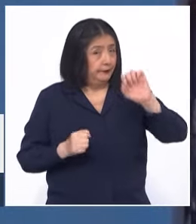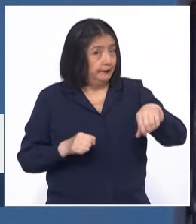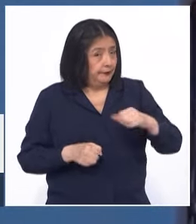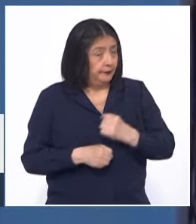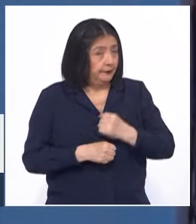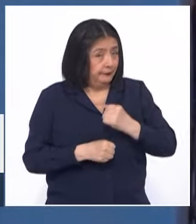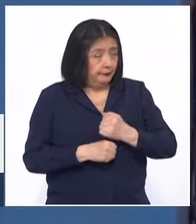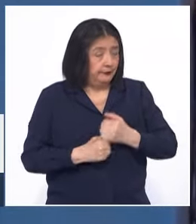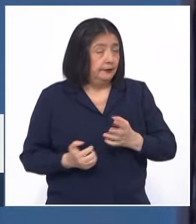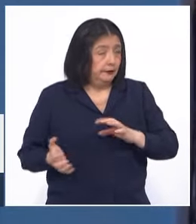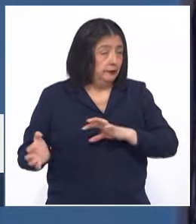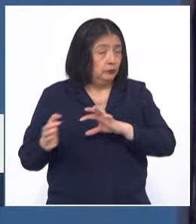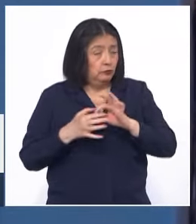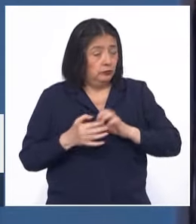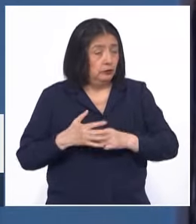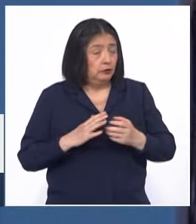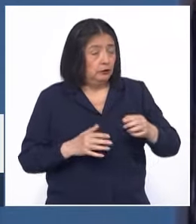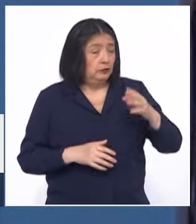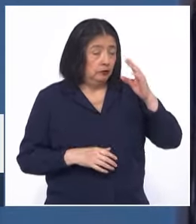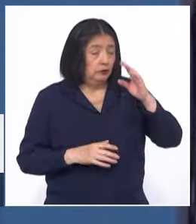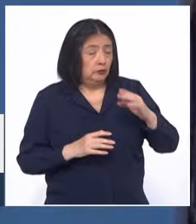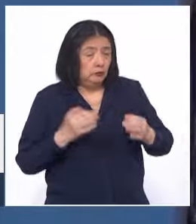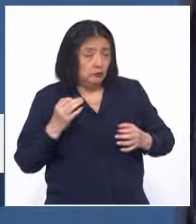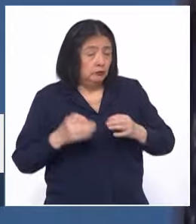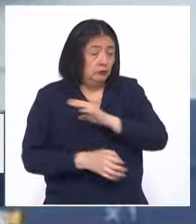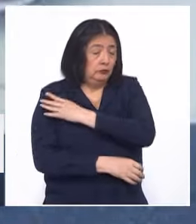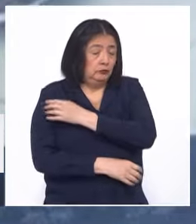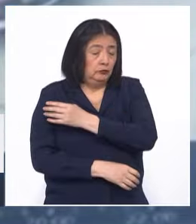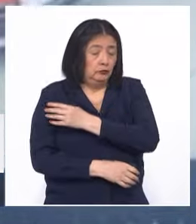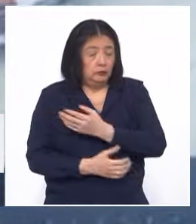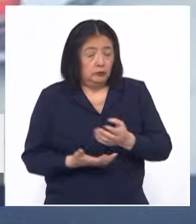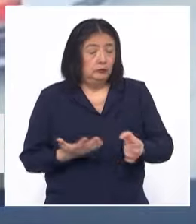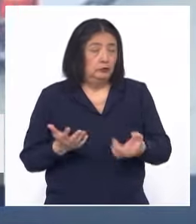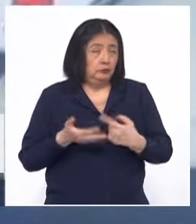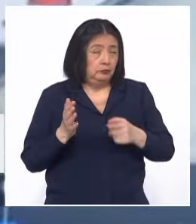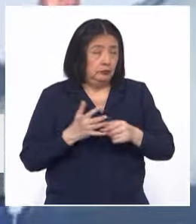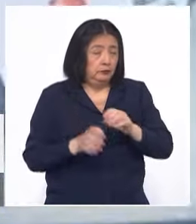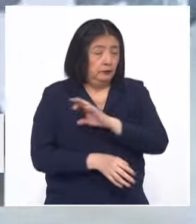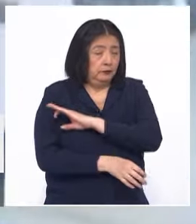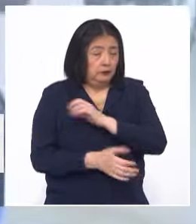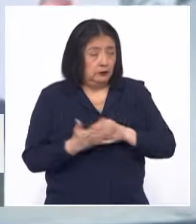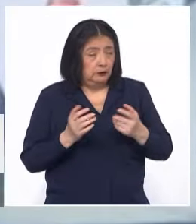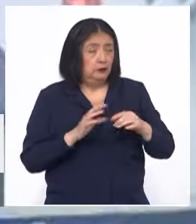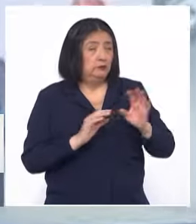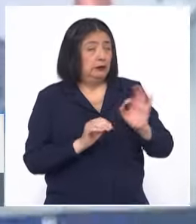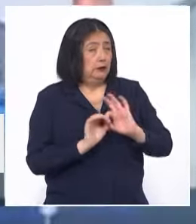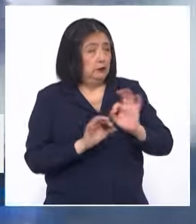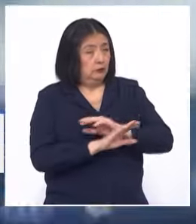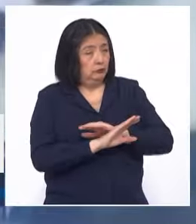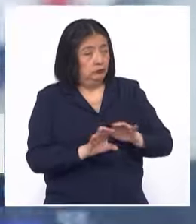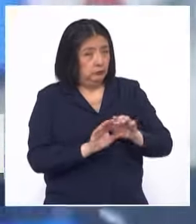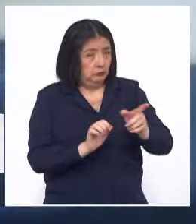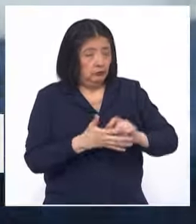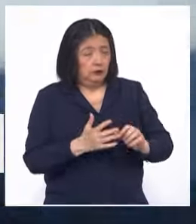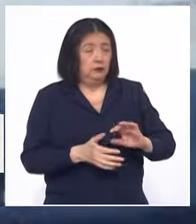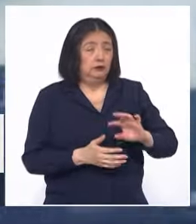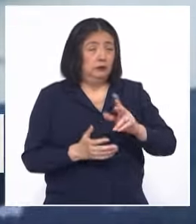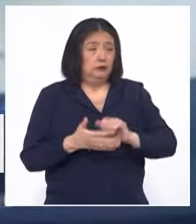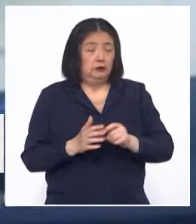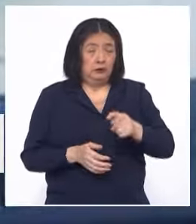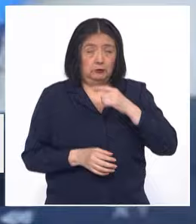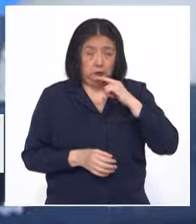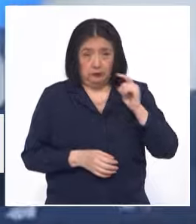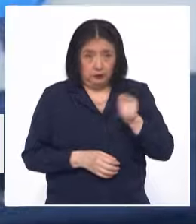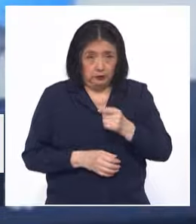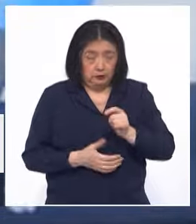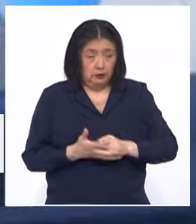manera articulada para frenar los altos índices de de criminalidad lo segundo es que esta señorita era